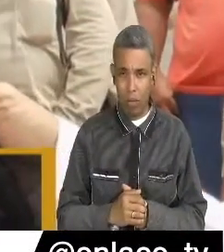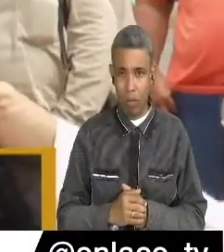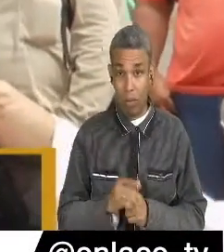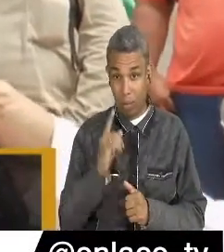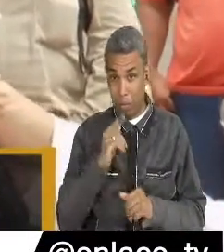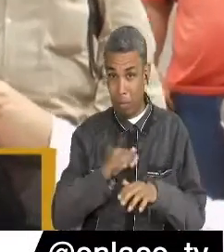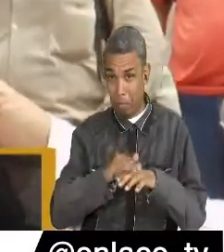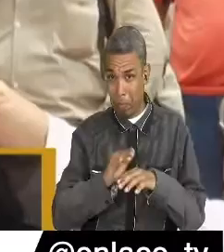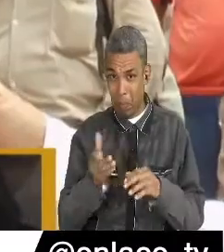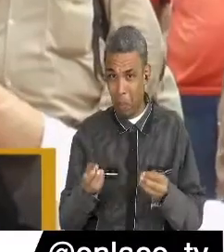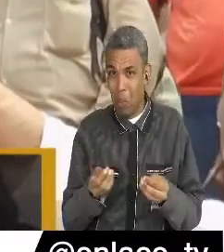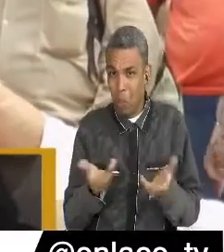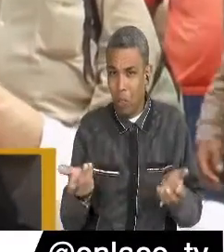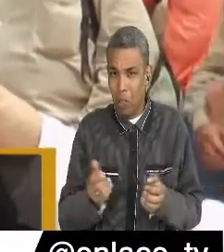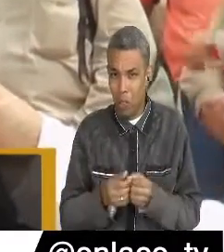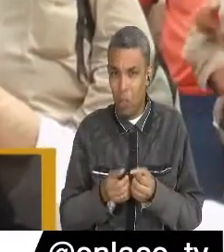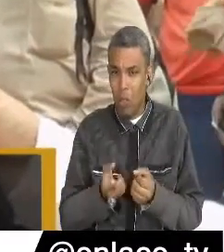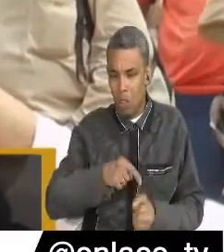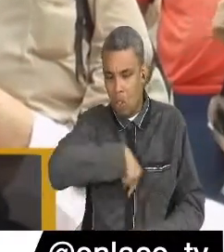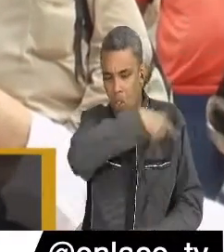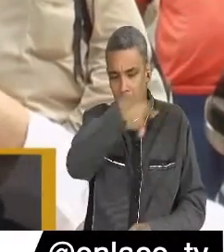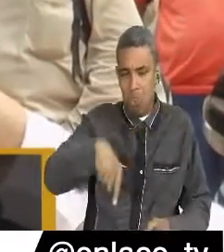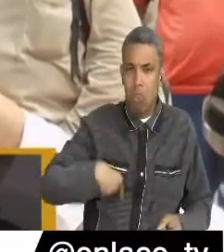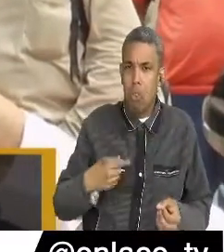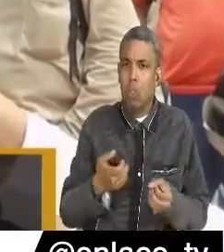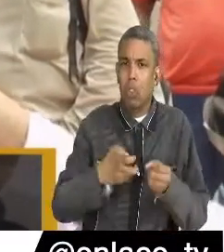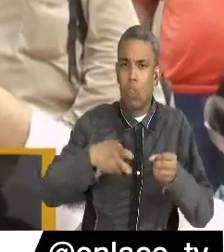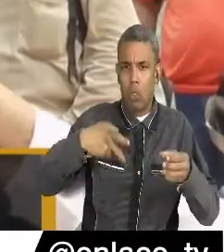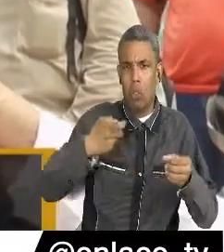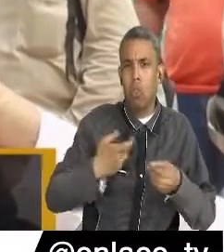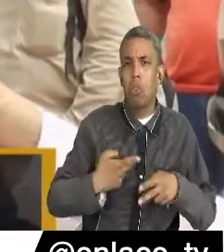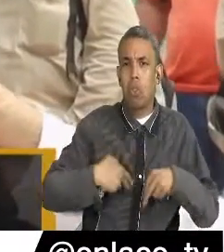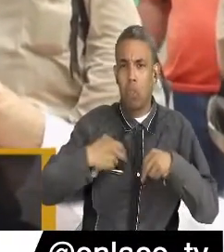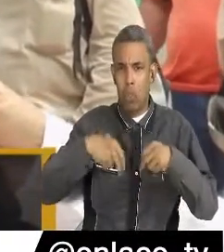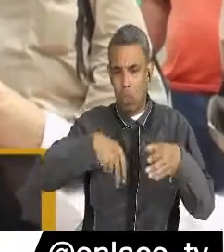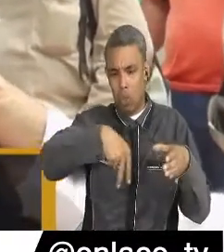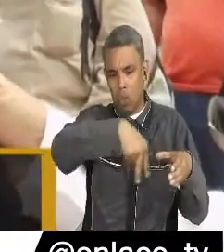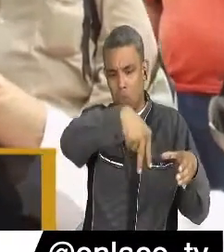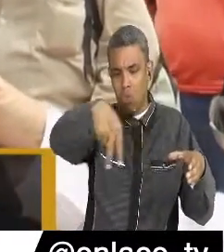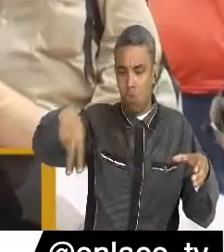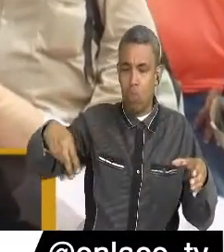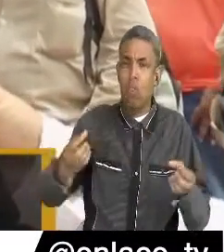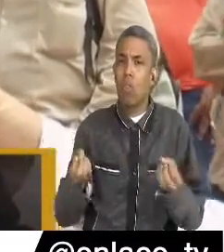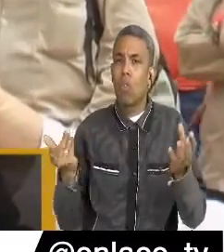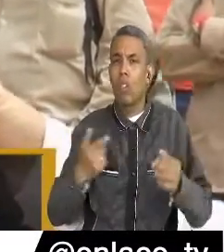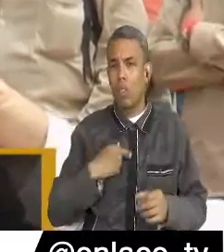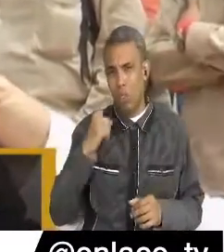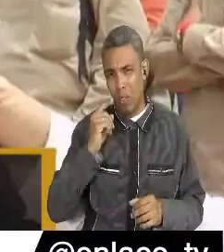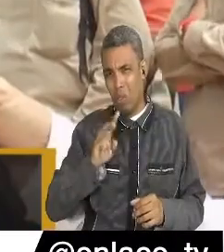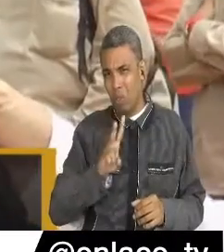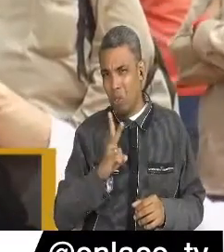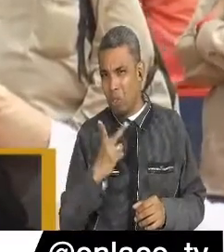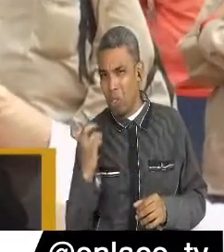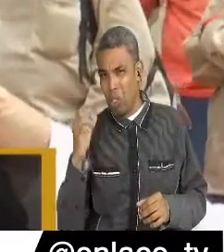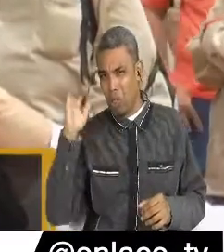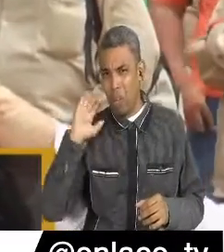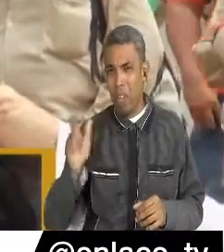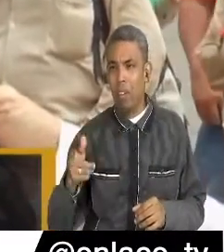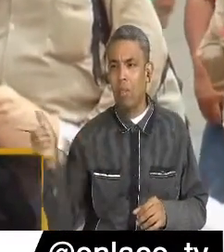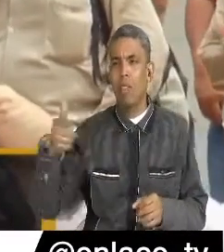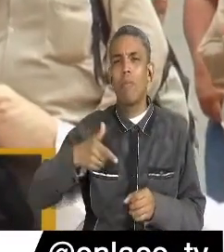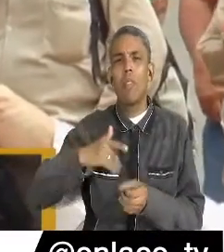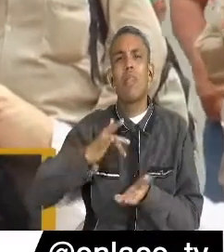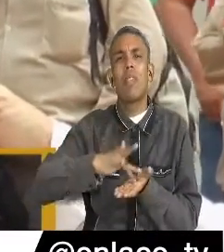trabajadores, más le sumamos todo lo que le deben al comercio en general, a los de la maquinaria, a los del combustible. En fin,